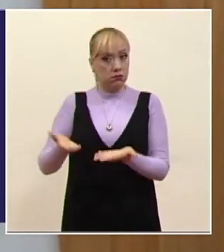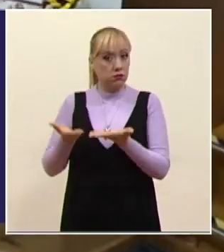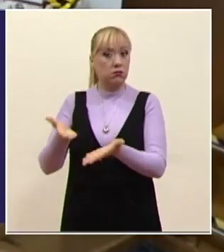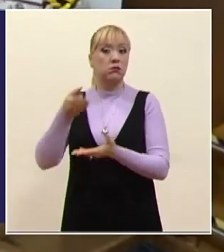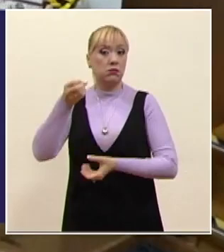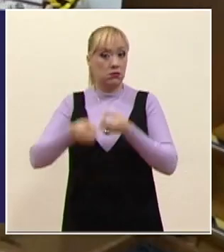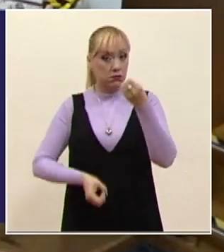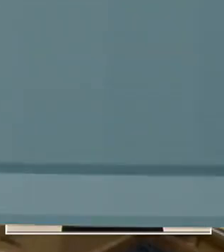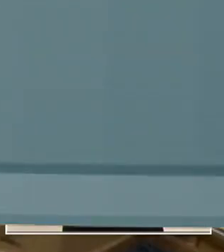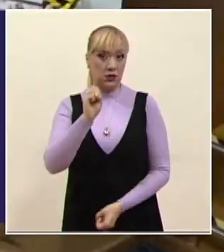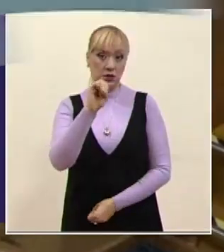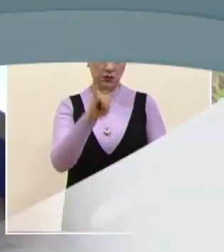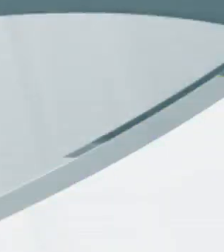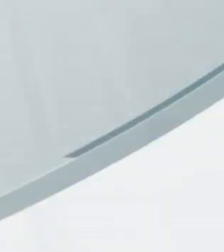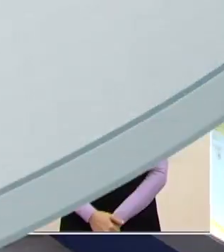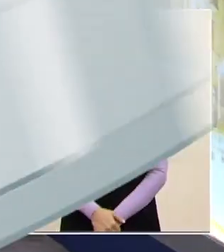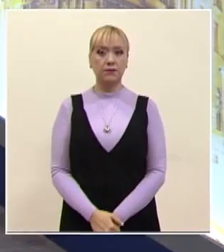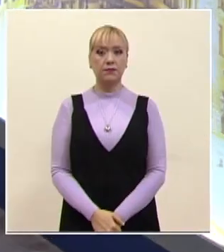justicia.